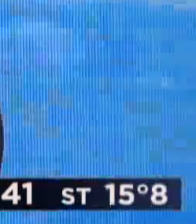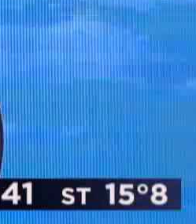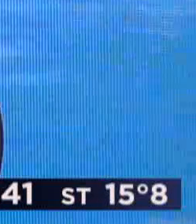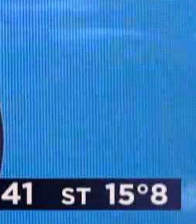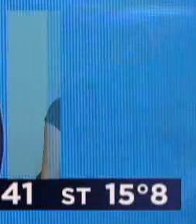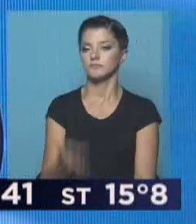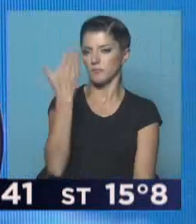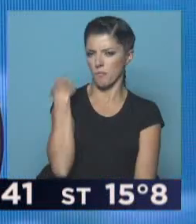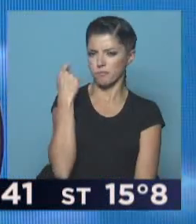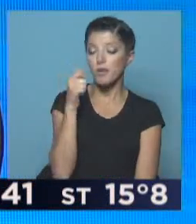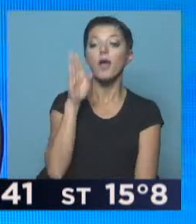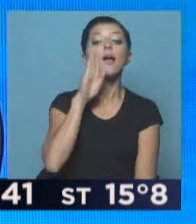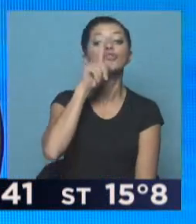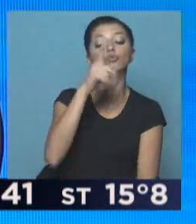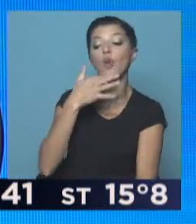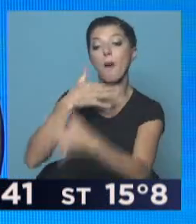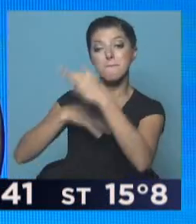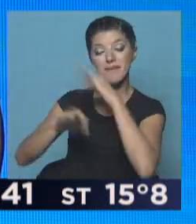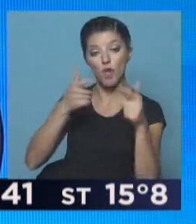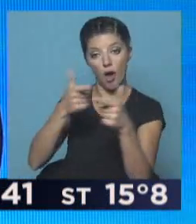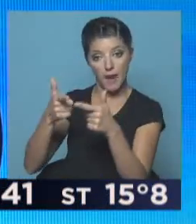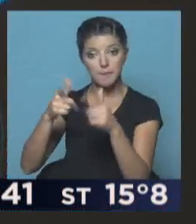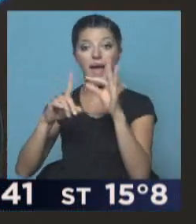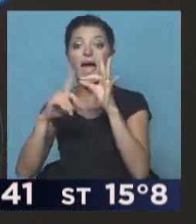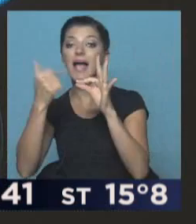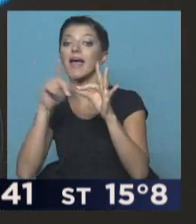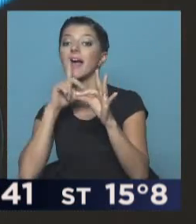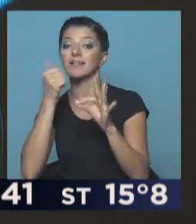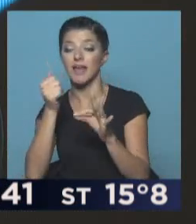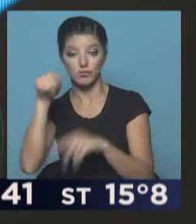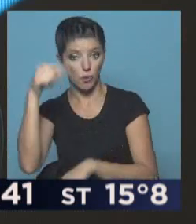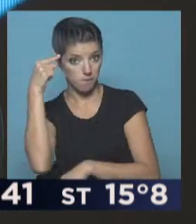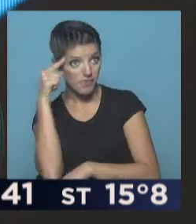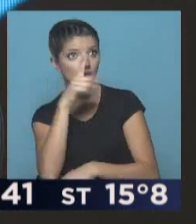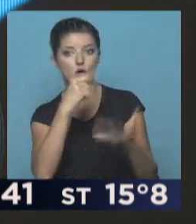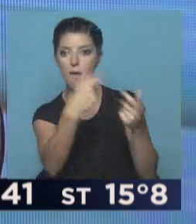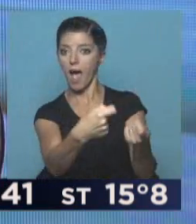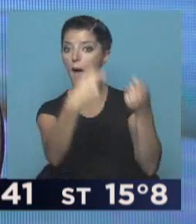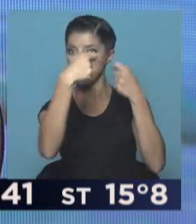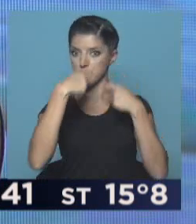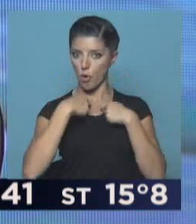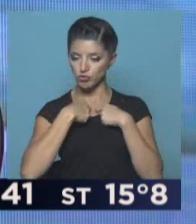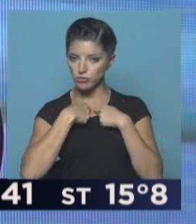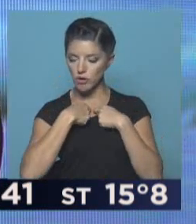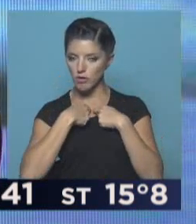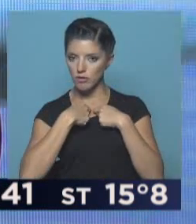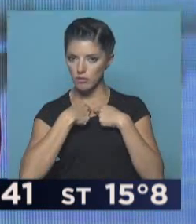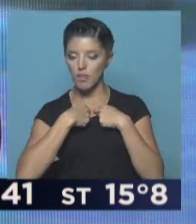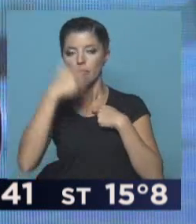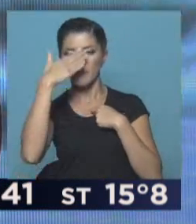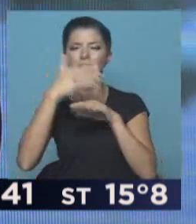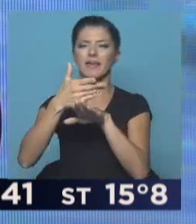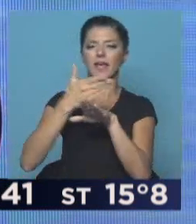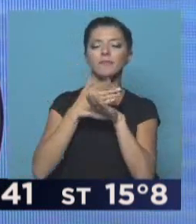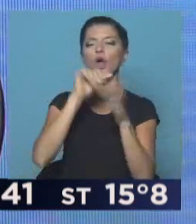reciente venta de armas de Estados Unidos a Qatar fue vista por el país árabe como una suerte de apoyo luego de del conflicto con las